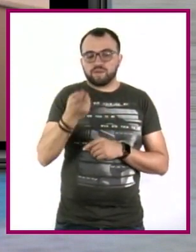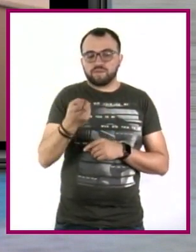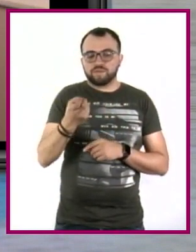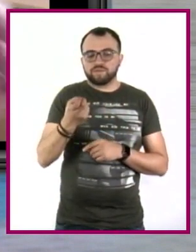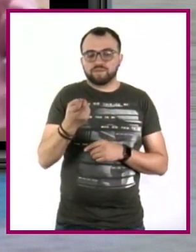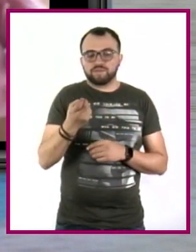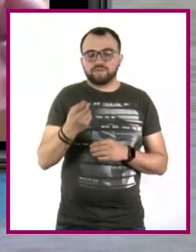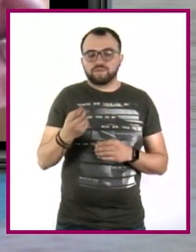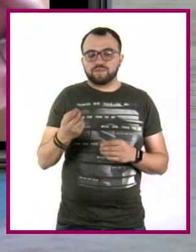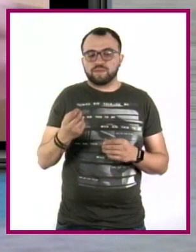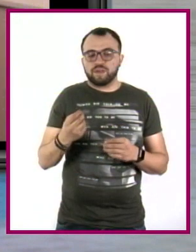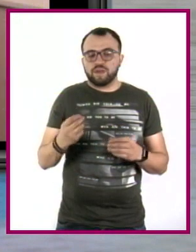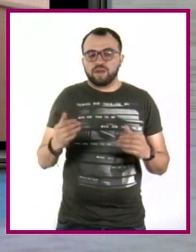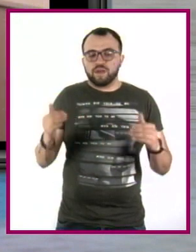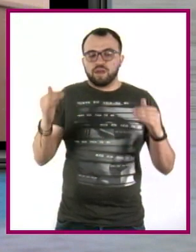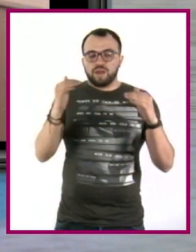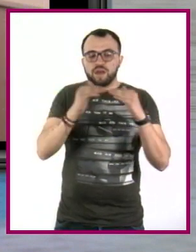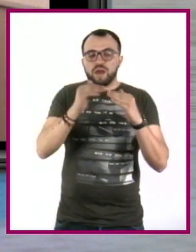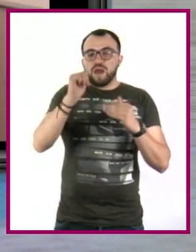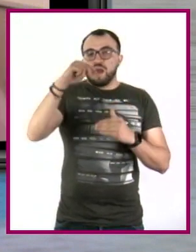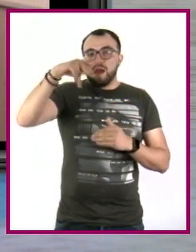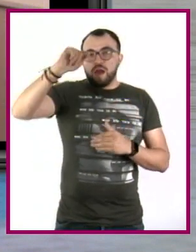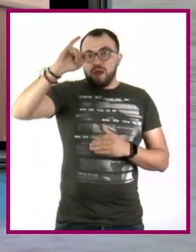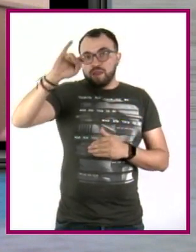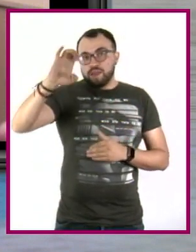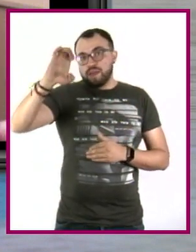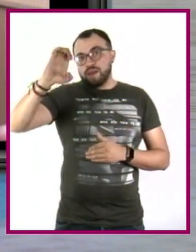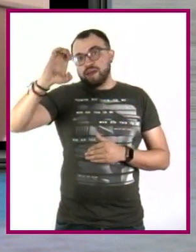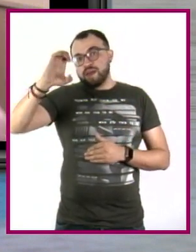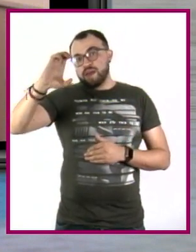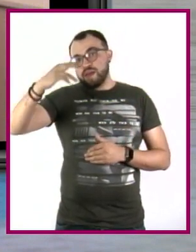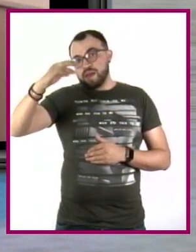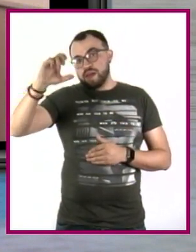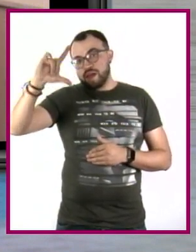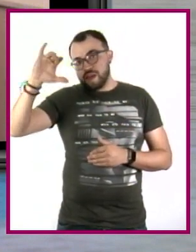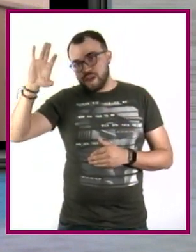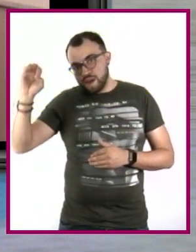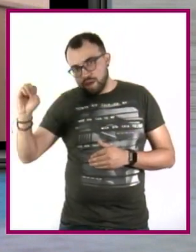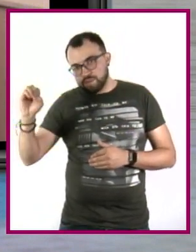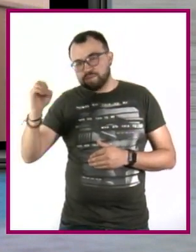comparar el antideuterio con el antihelio, ¿sí?